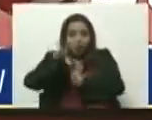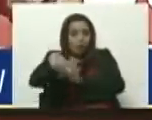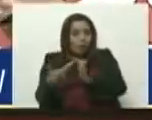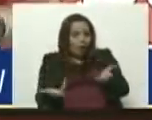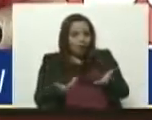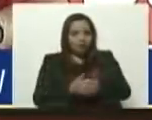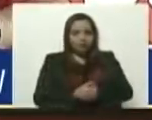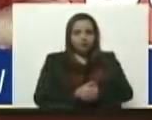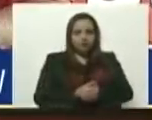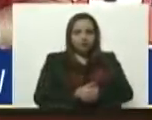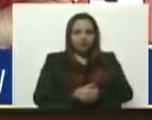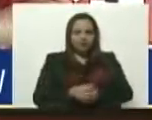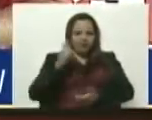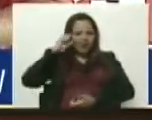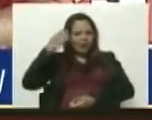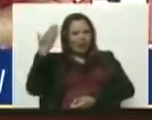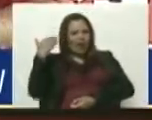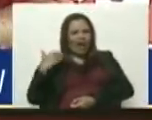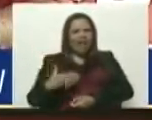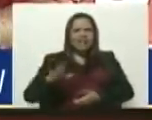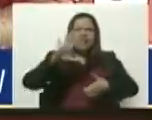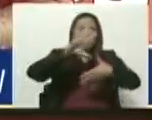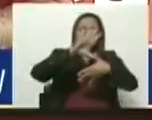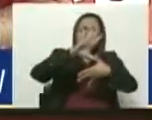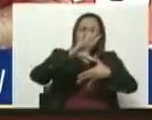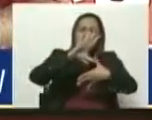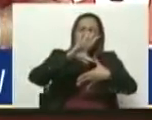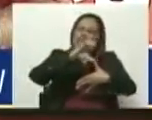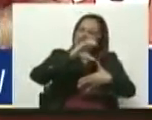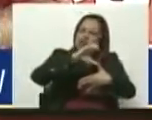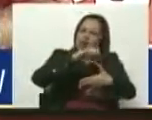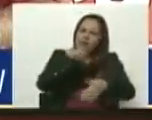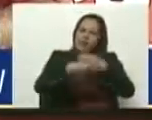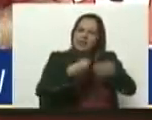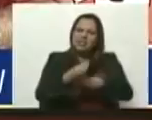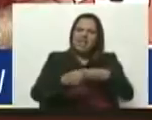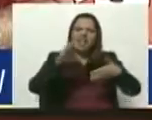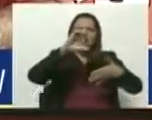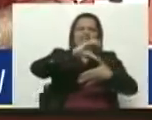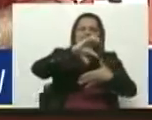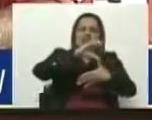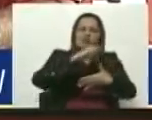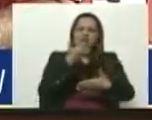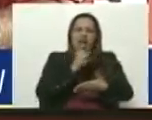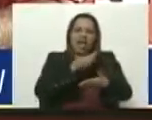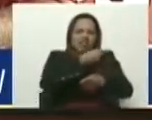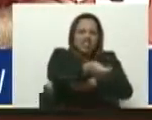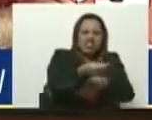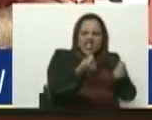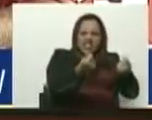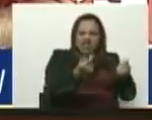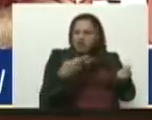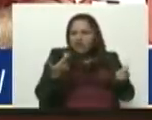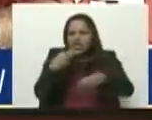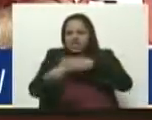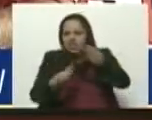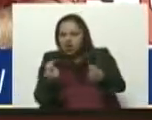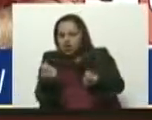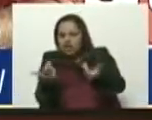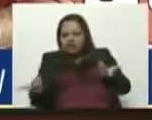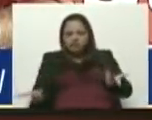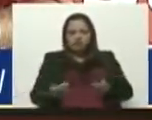ocurrió con telesur no se acuerda cuando ellos dijeron vamos a crear te lees un libro y le dieron un señor una cantidad de dinero y que se hizo esa plata